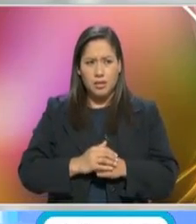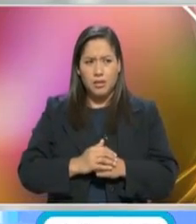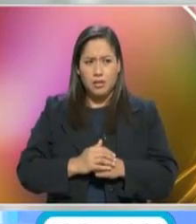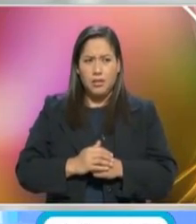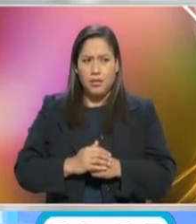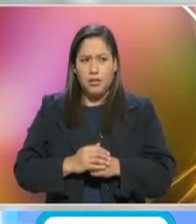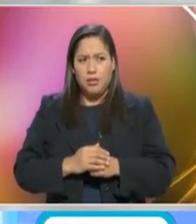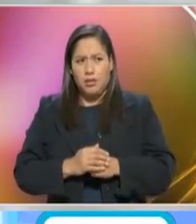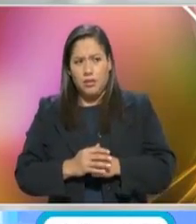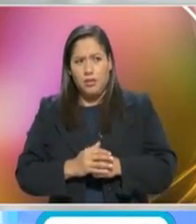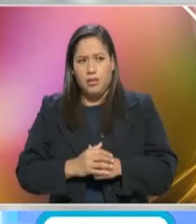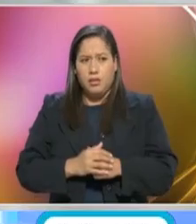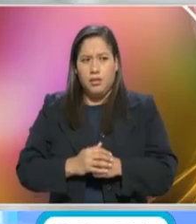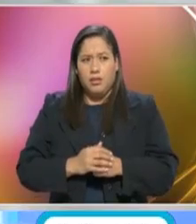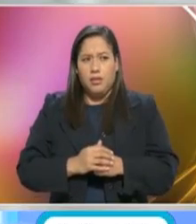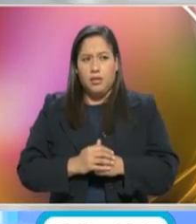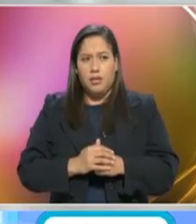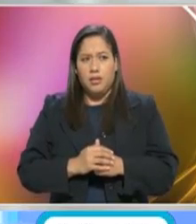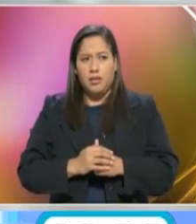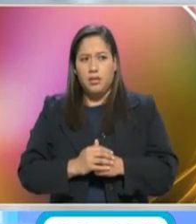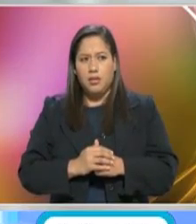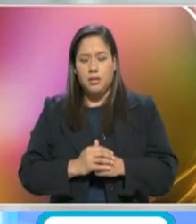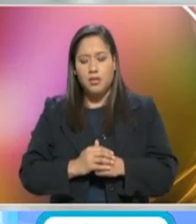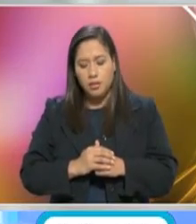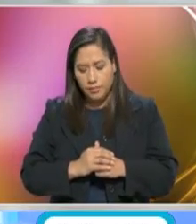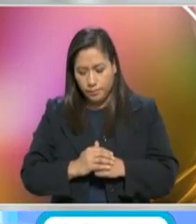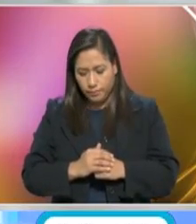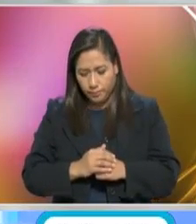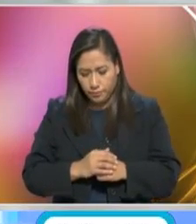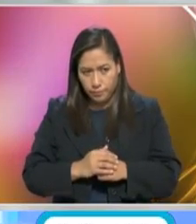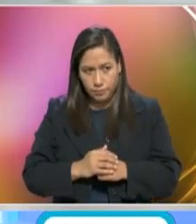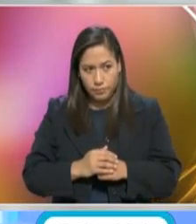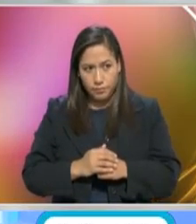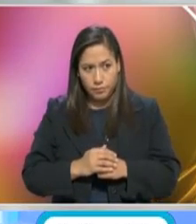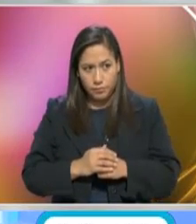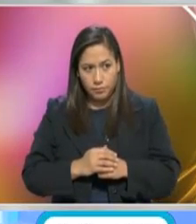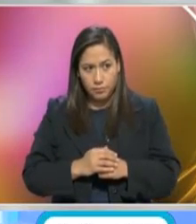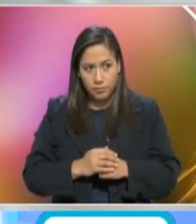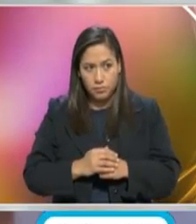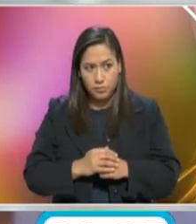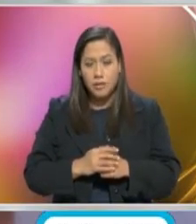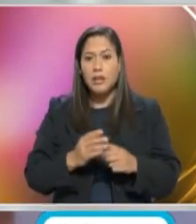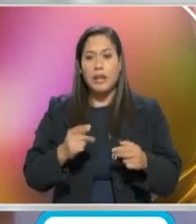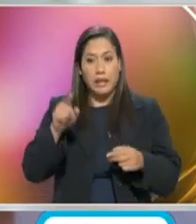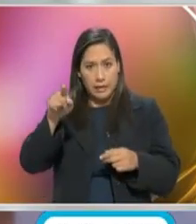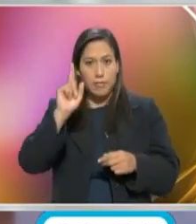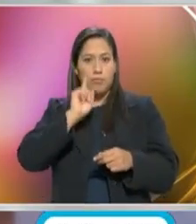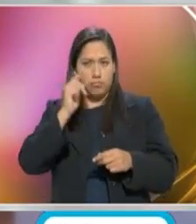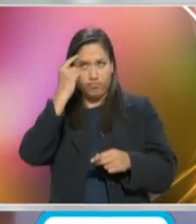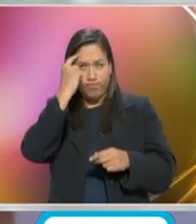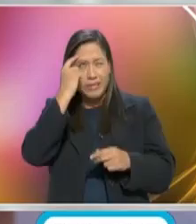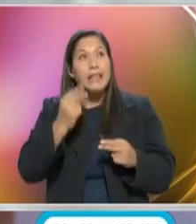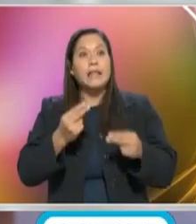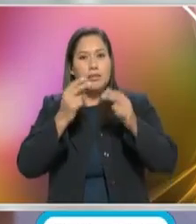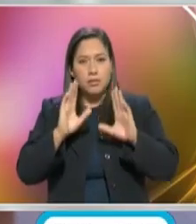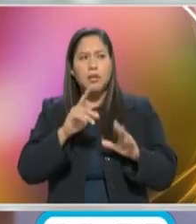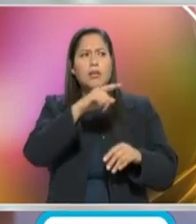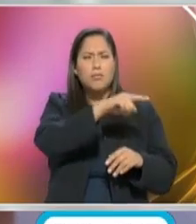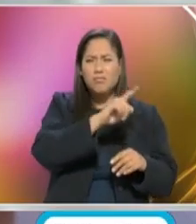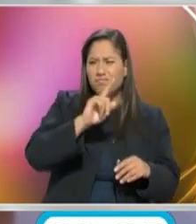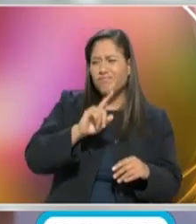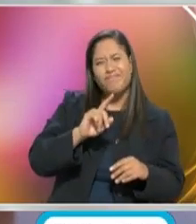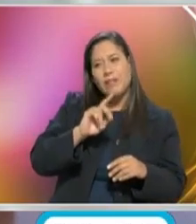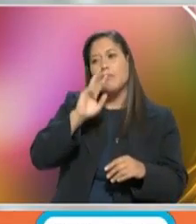mente, pero asimismo ustedes también, pues como una institución especializada, puede recomendar a ellas? Muy bien, Paola,